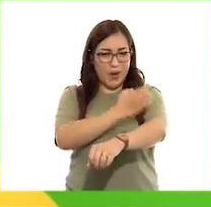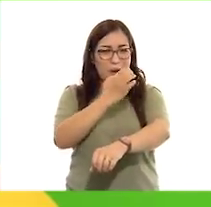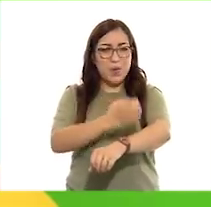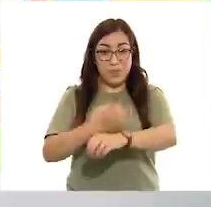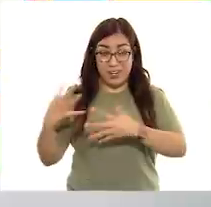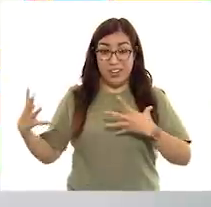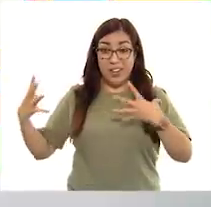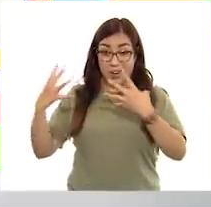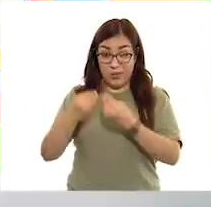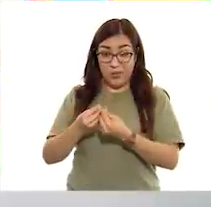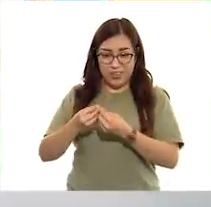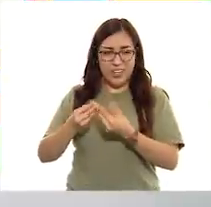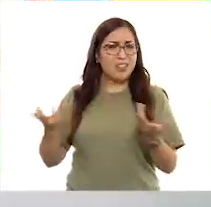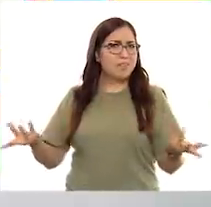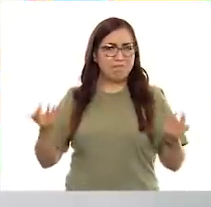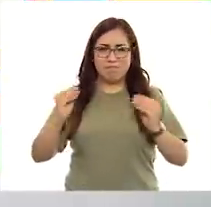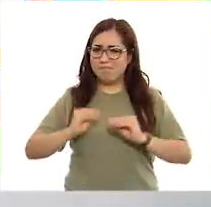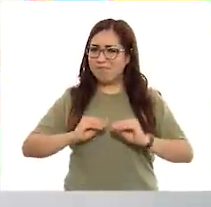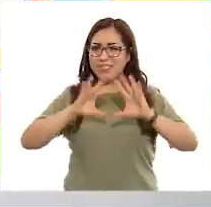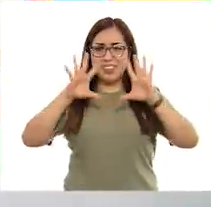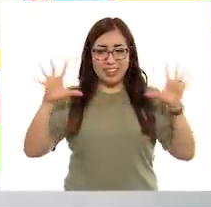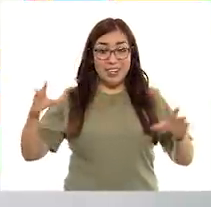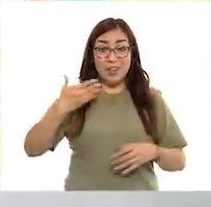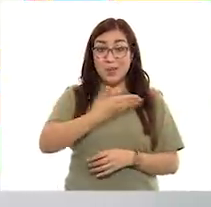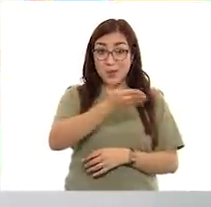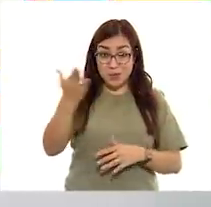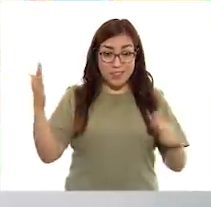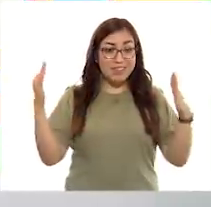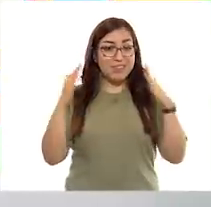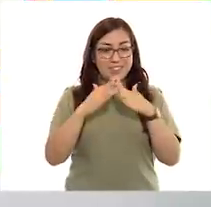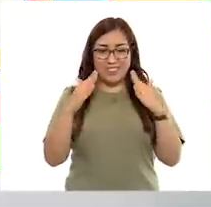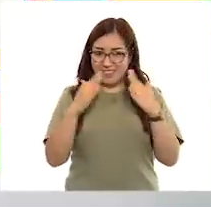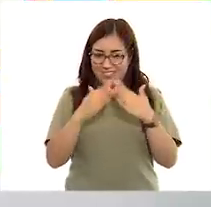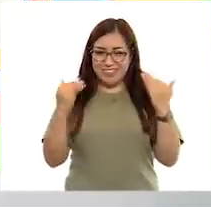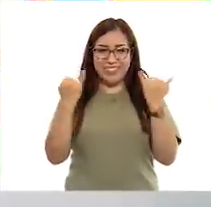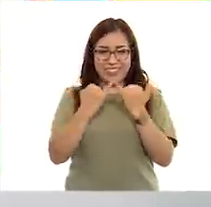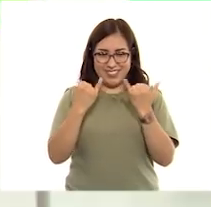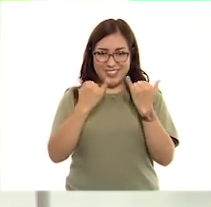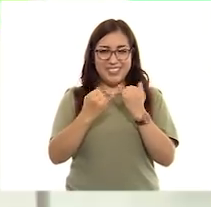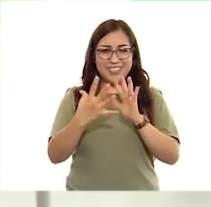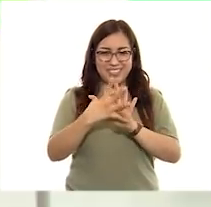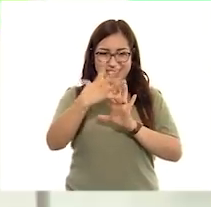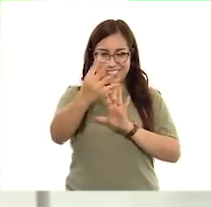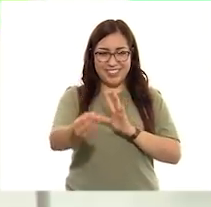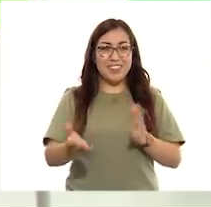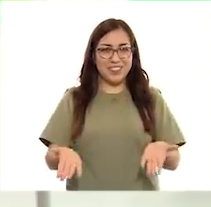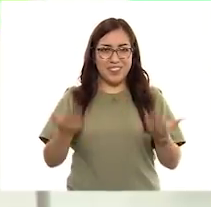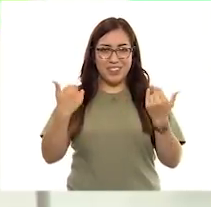tú? Claro que sí. Ustedes en casa, háganlo con nosotras. ¡Sí, vamos!